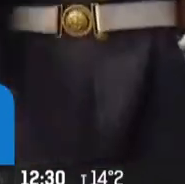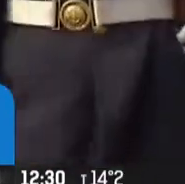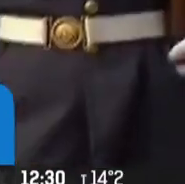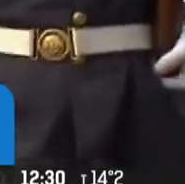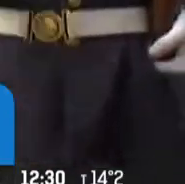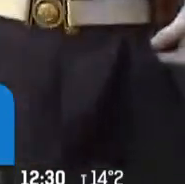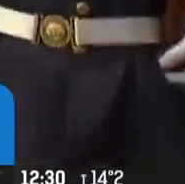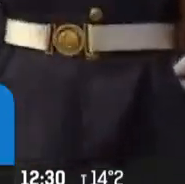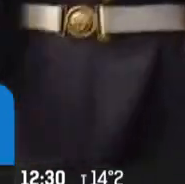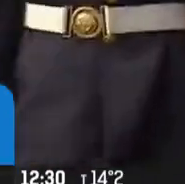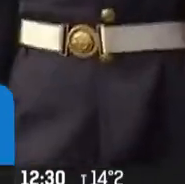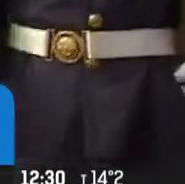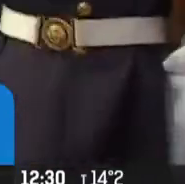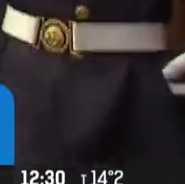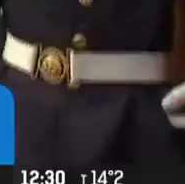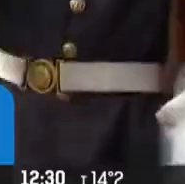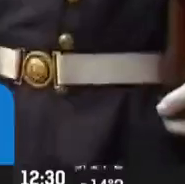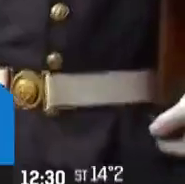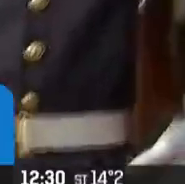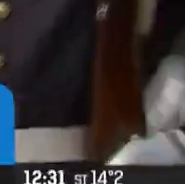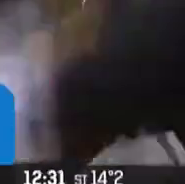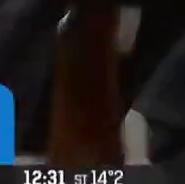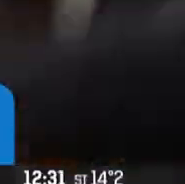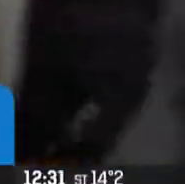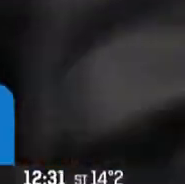y a